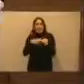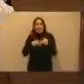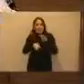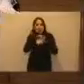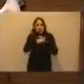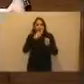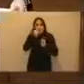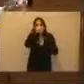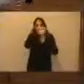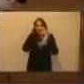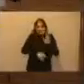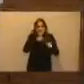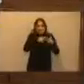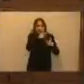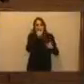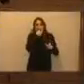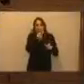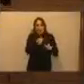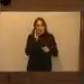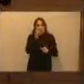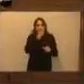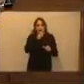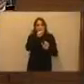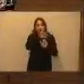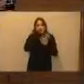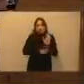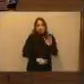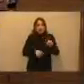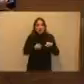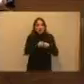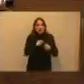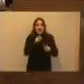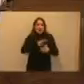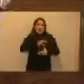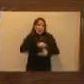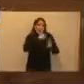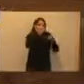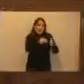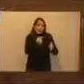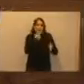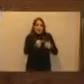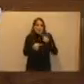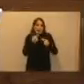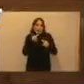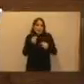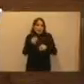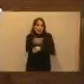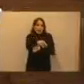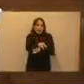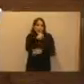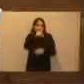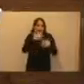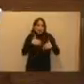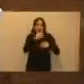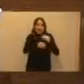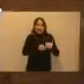lista de señalados y de calumniados es tan inmensa como su capacidad para la infamia, que es lo que ha venido a hacer hoy aquí en esta Junta General del Principado. Yo me